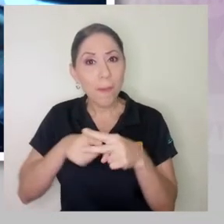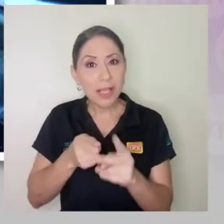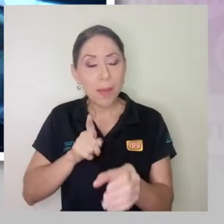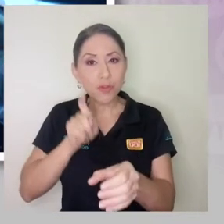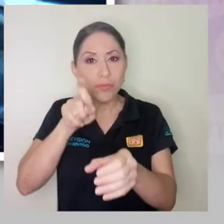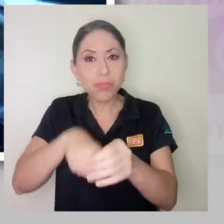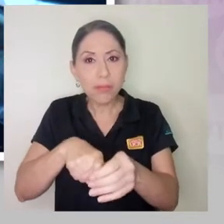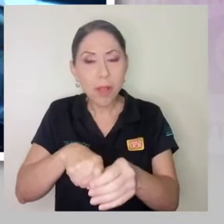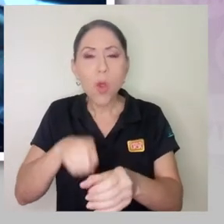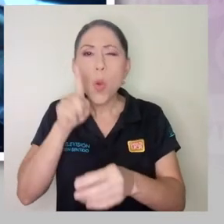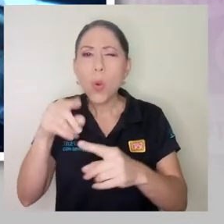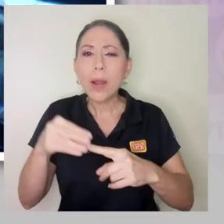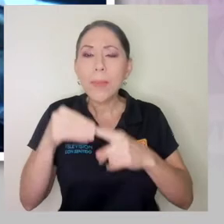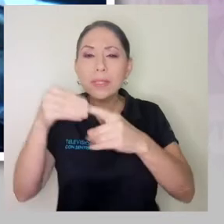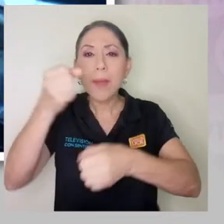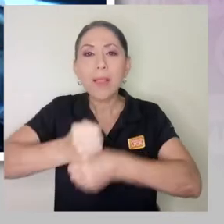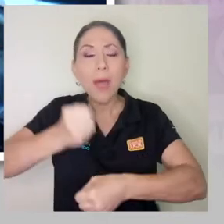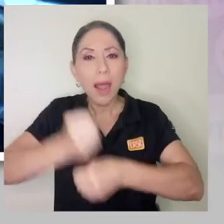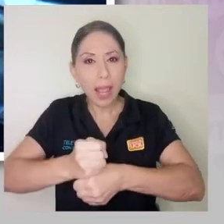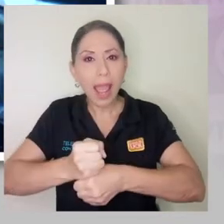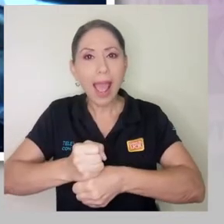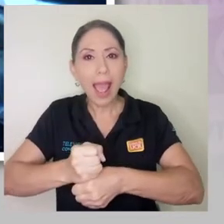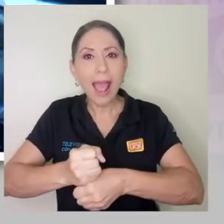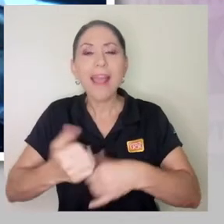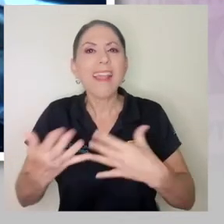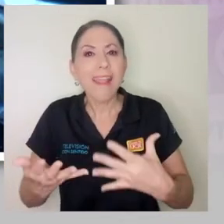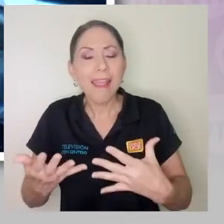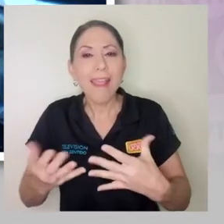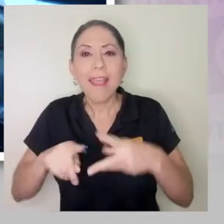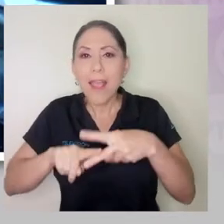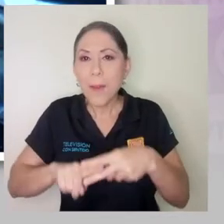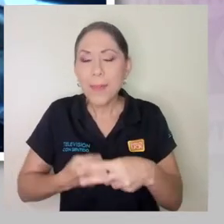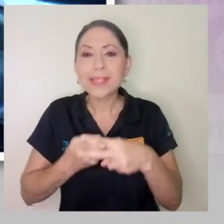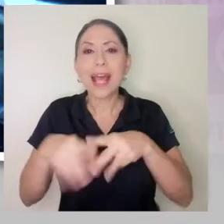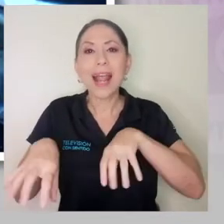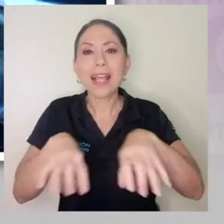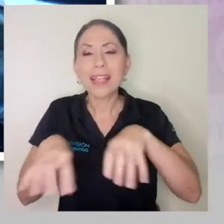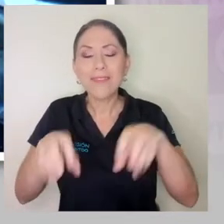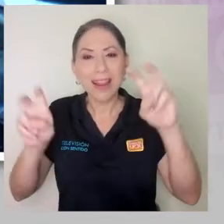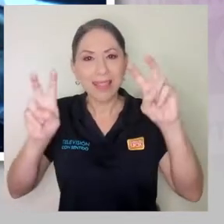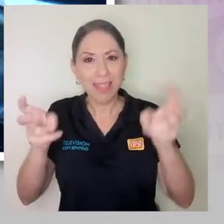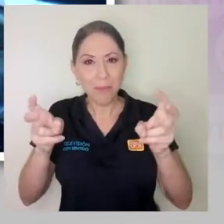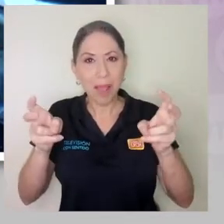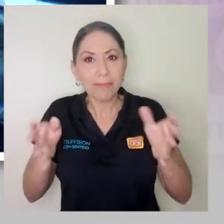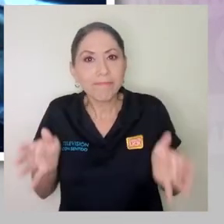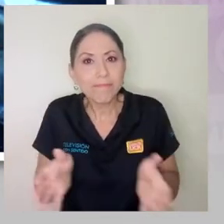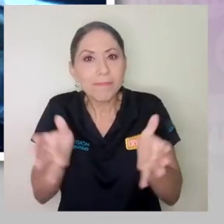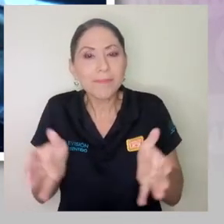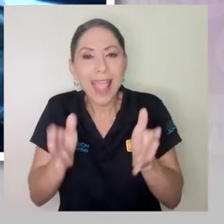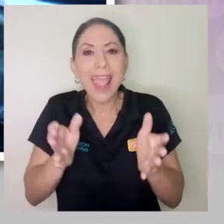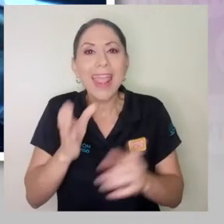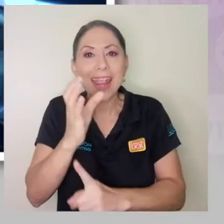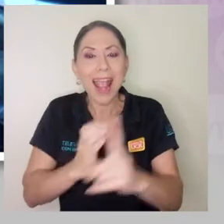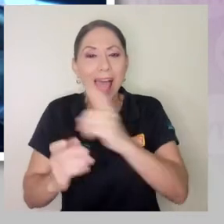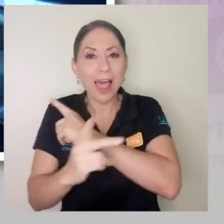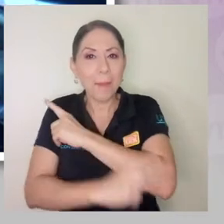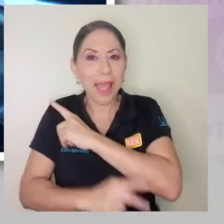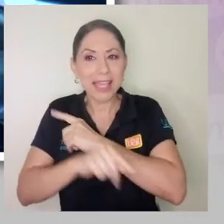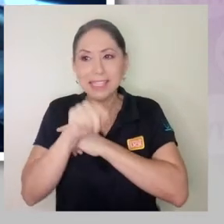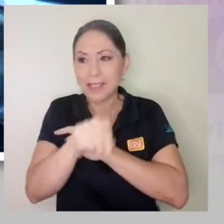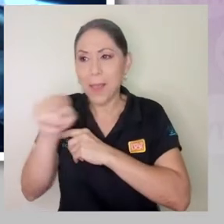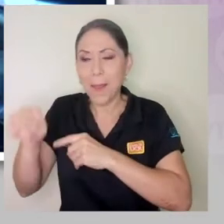esa red y una de las tareas principales era justamente ahora sí empezar a activar el tema en cada uno de los países de los que veníamos